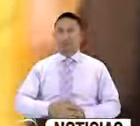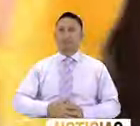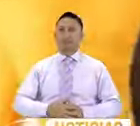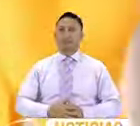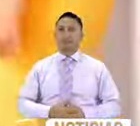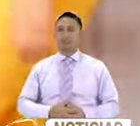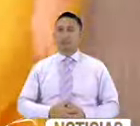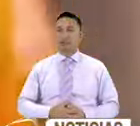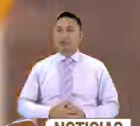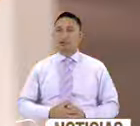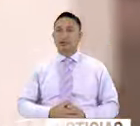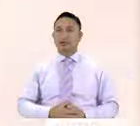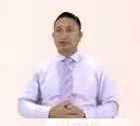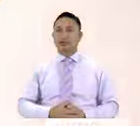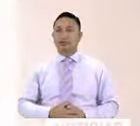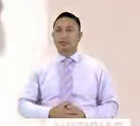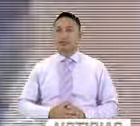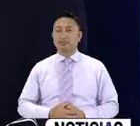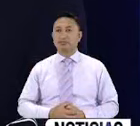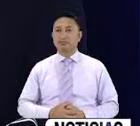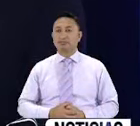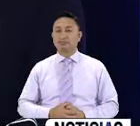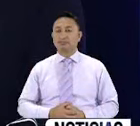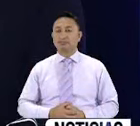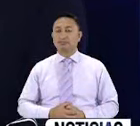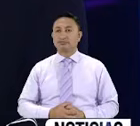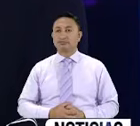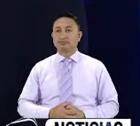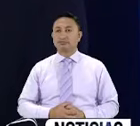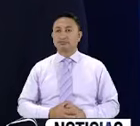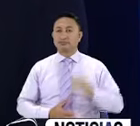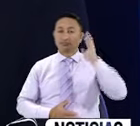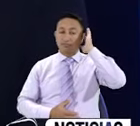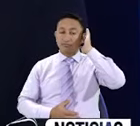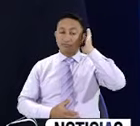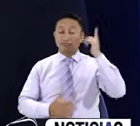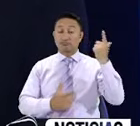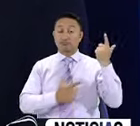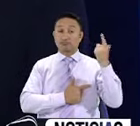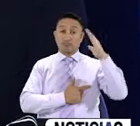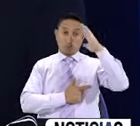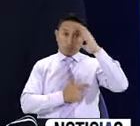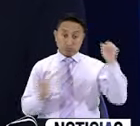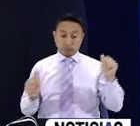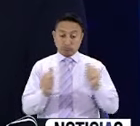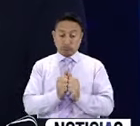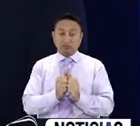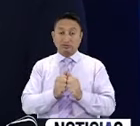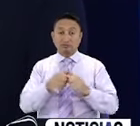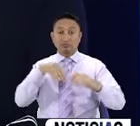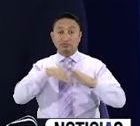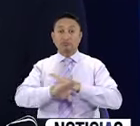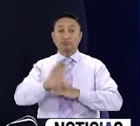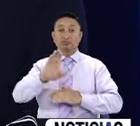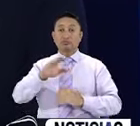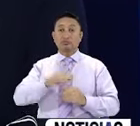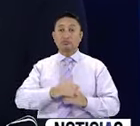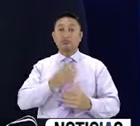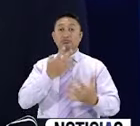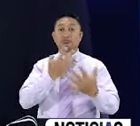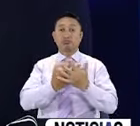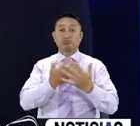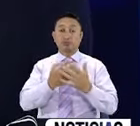José Morales. Fuerzas Armadas y Policía Nacional intervinieron en el Centro de Prohibición de Libertad en